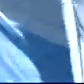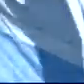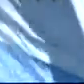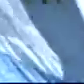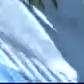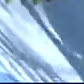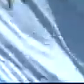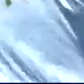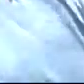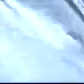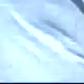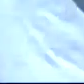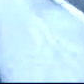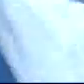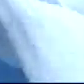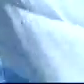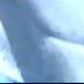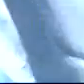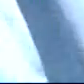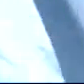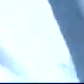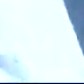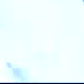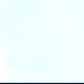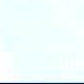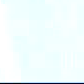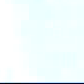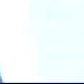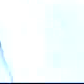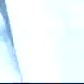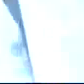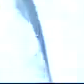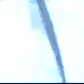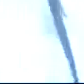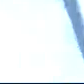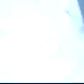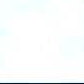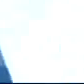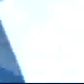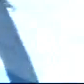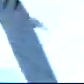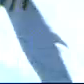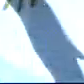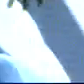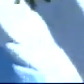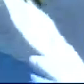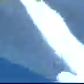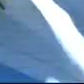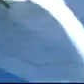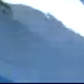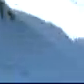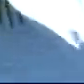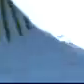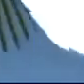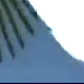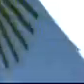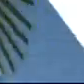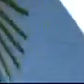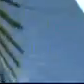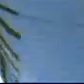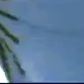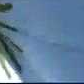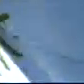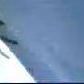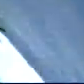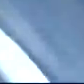26.522 de Servicios de Comunicación Audiovisual, a partir de este momento transmiten LRA